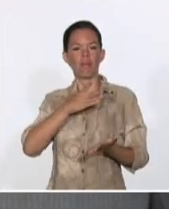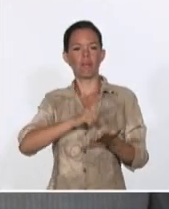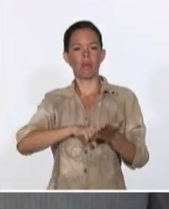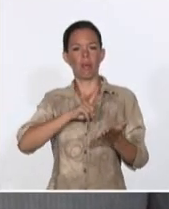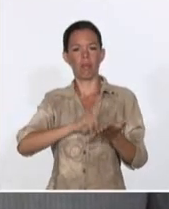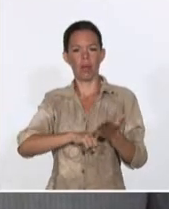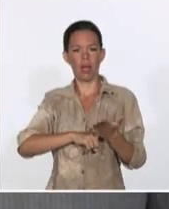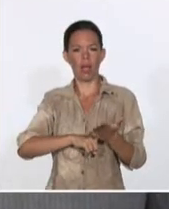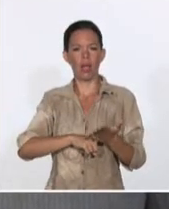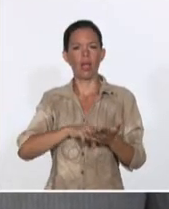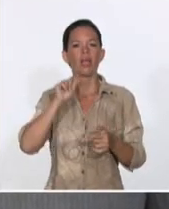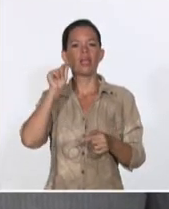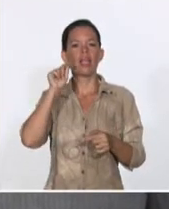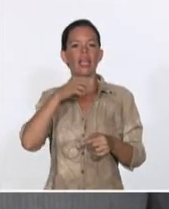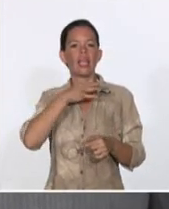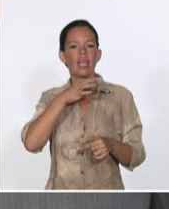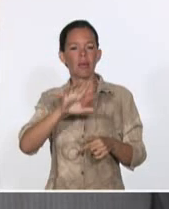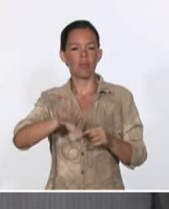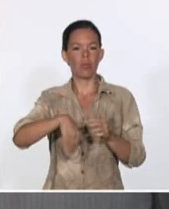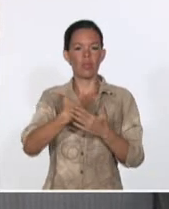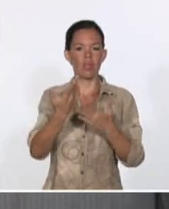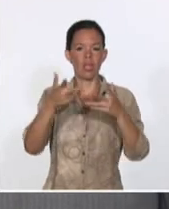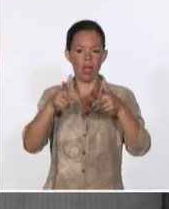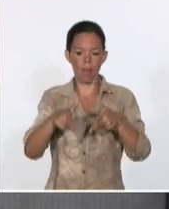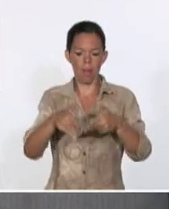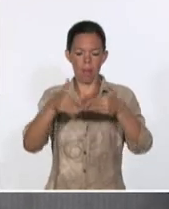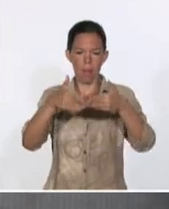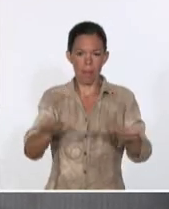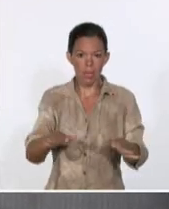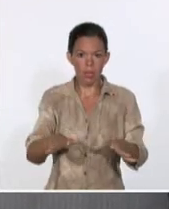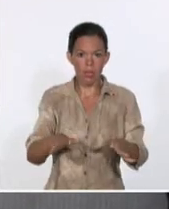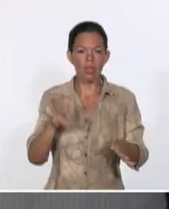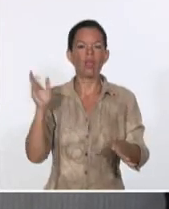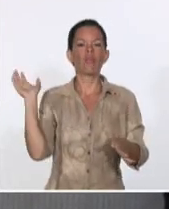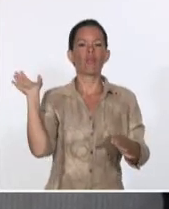estaría aquí en la inauguración. Y en efecto, cuando